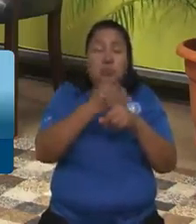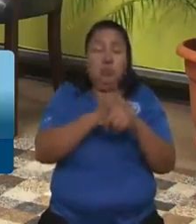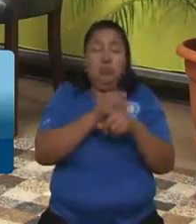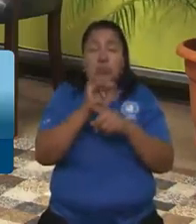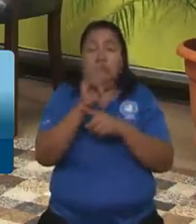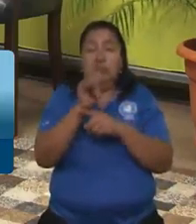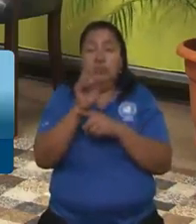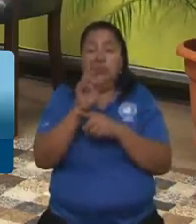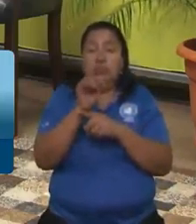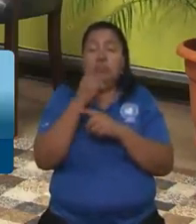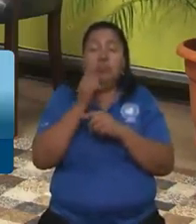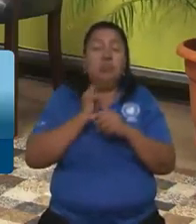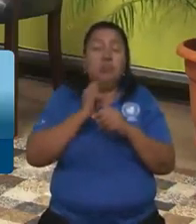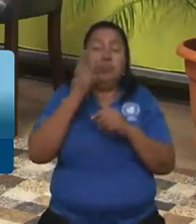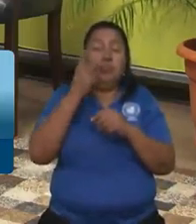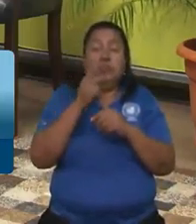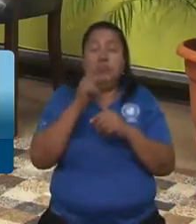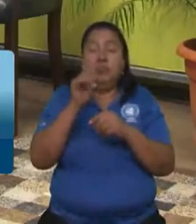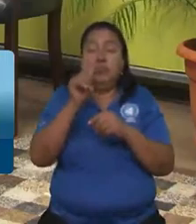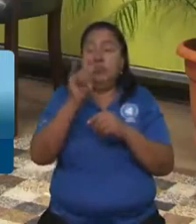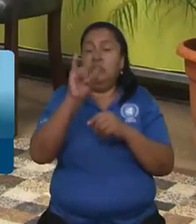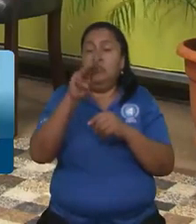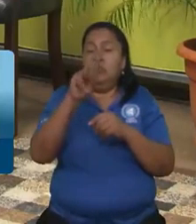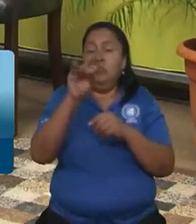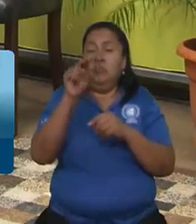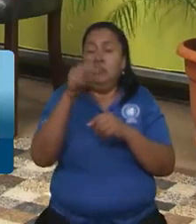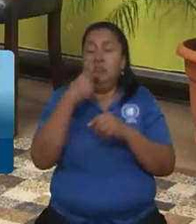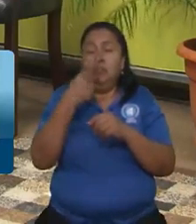causan daño al oído y medio.